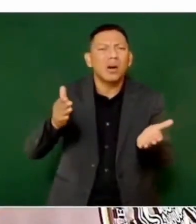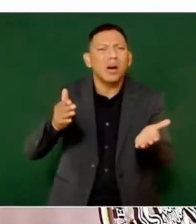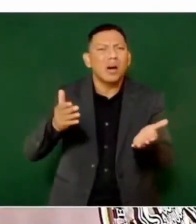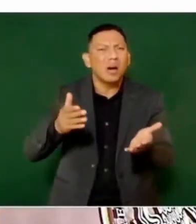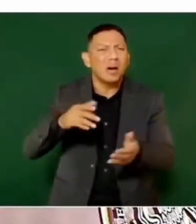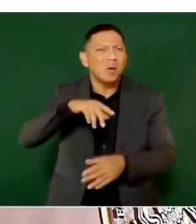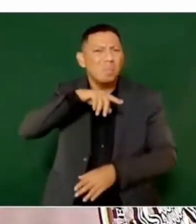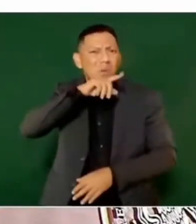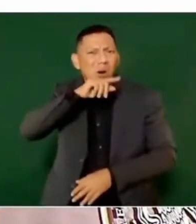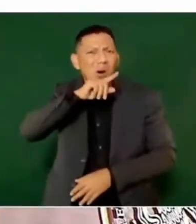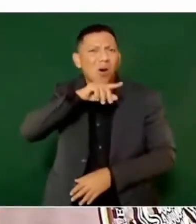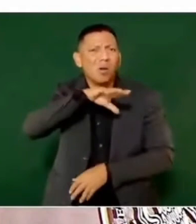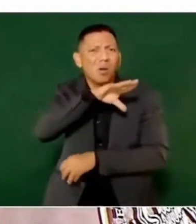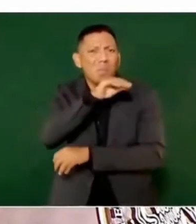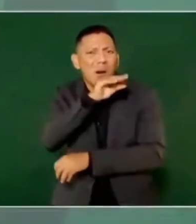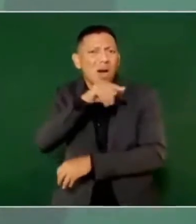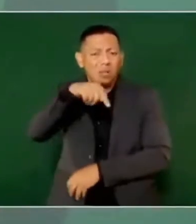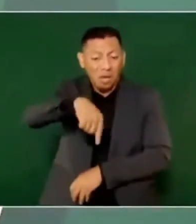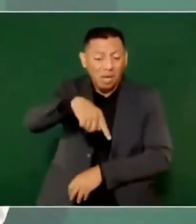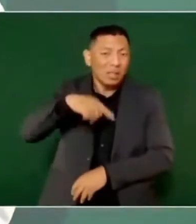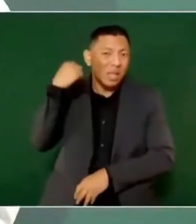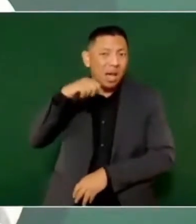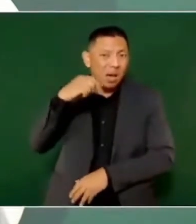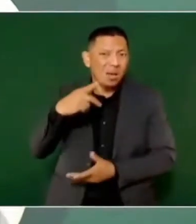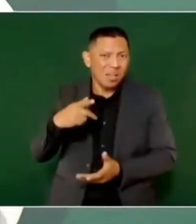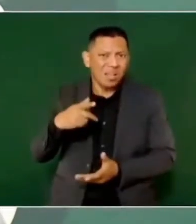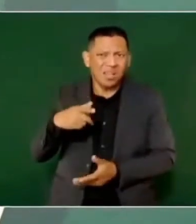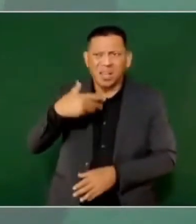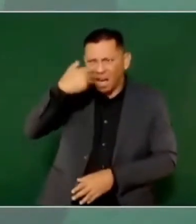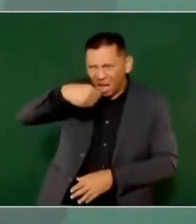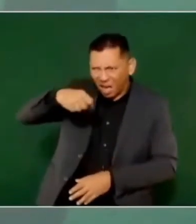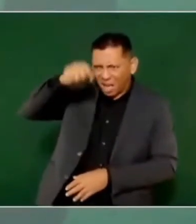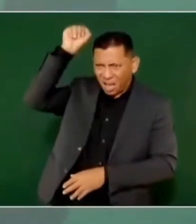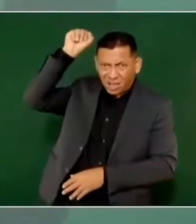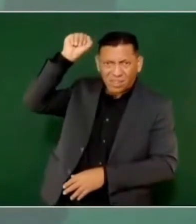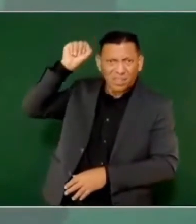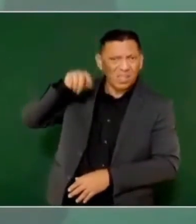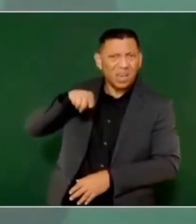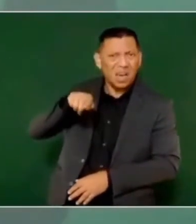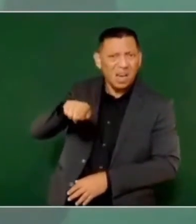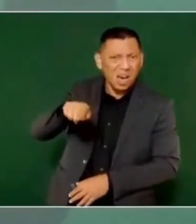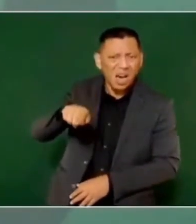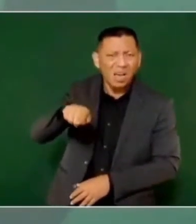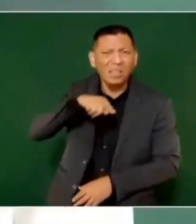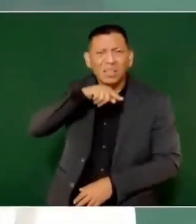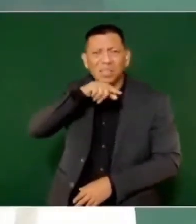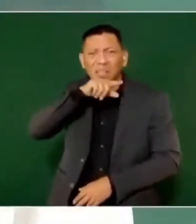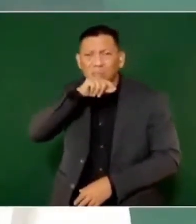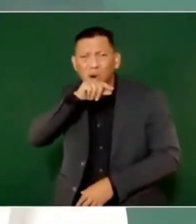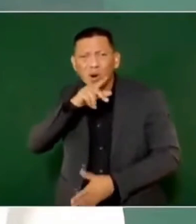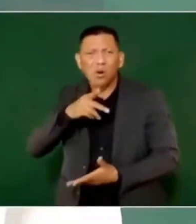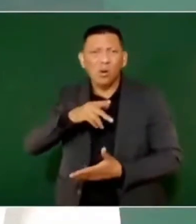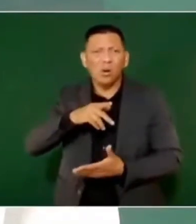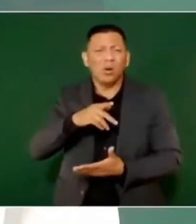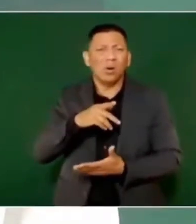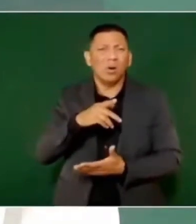Me acuerdo que aquí en Tabasco decíamos, no queremos candidatos ni de pollos ni de patos.